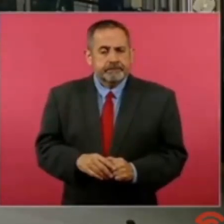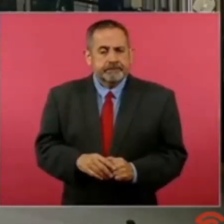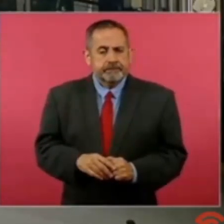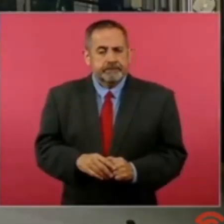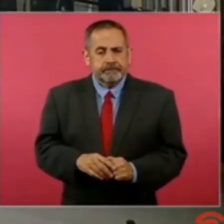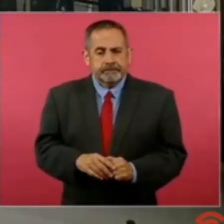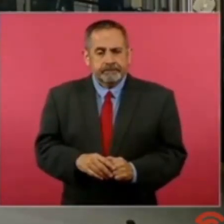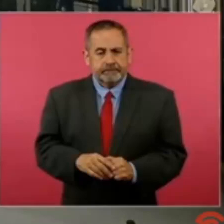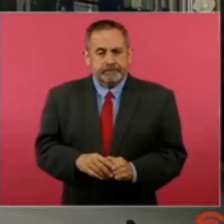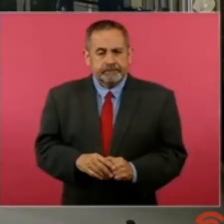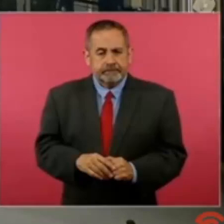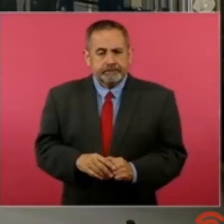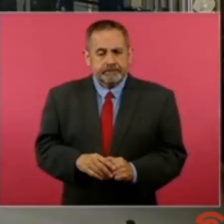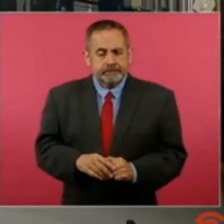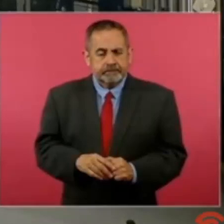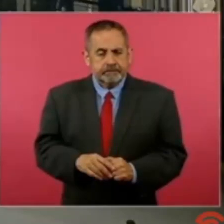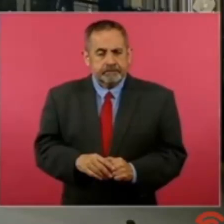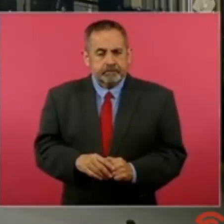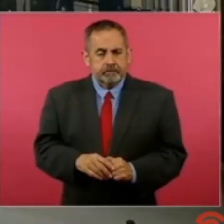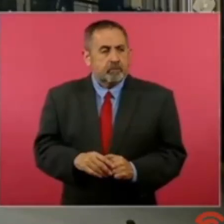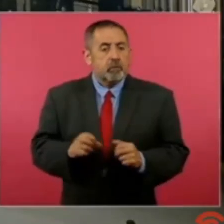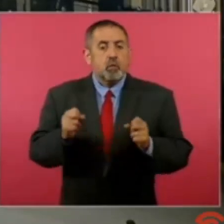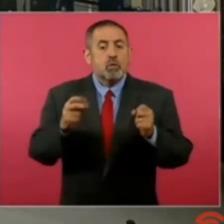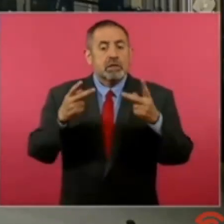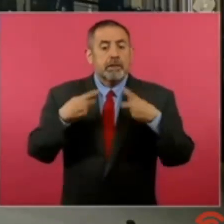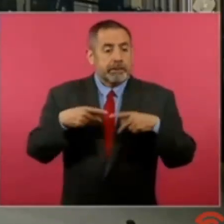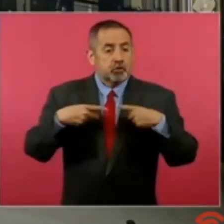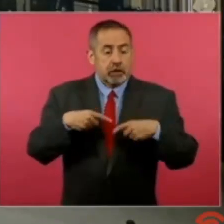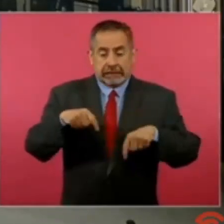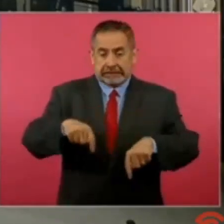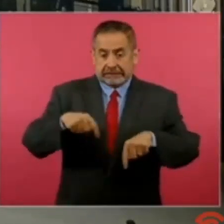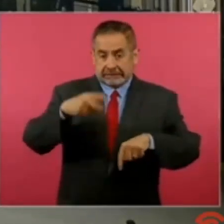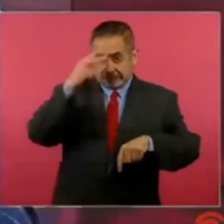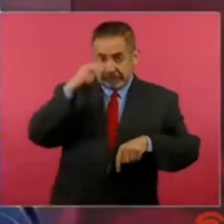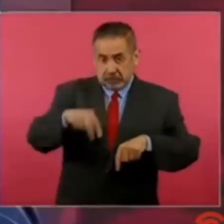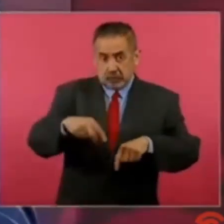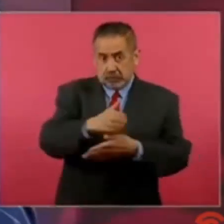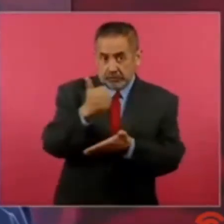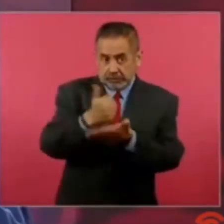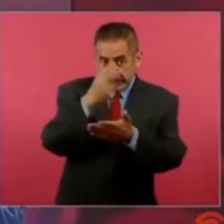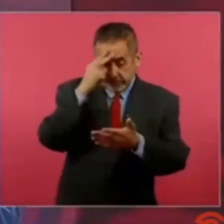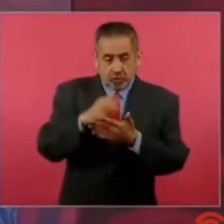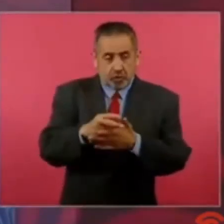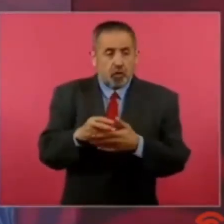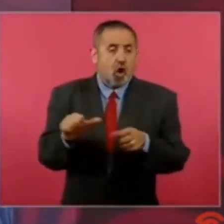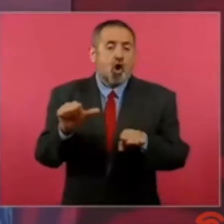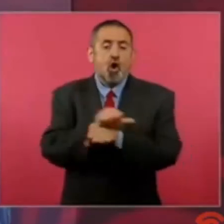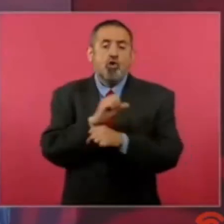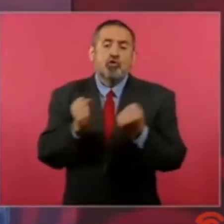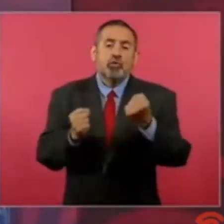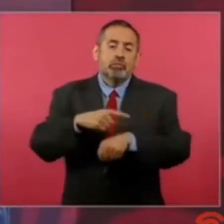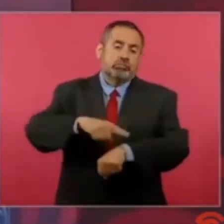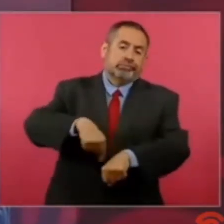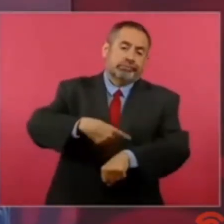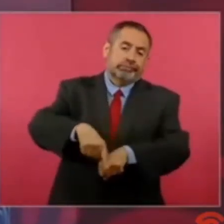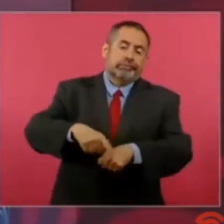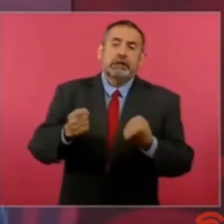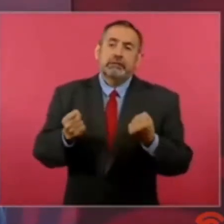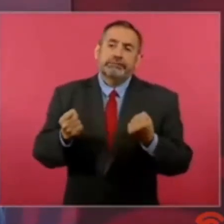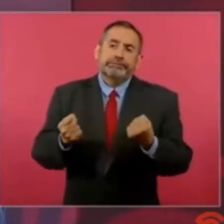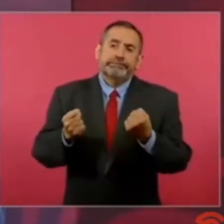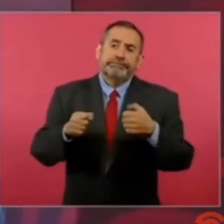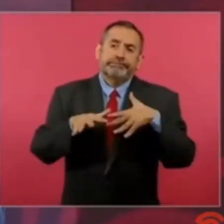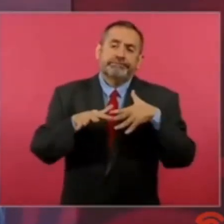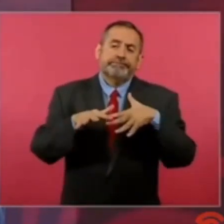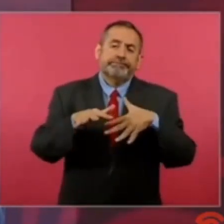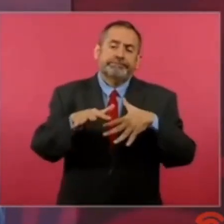pues una buena cantidad del tiempo en sus automóviles, están escuchando la